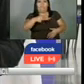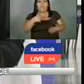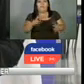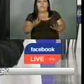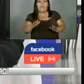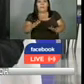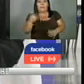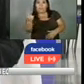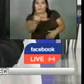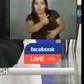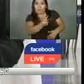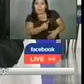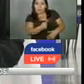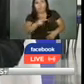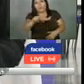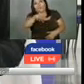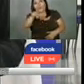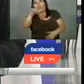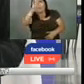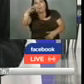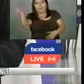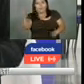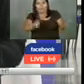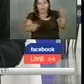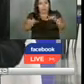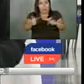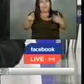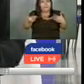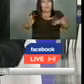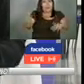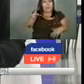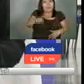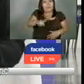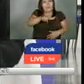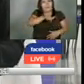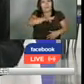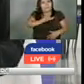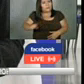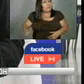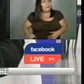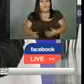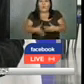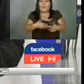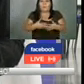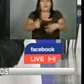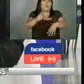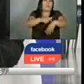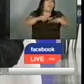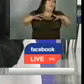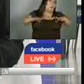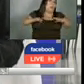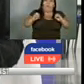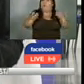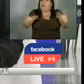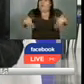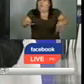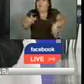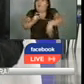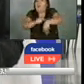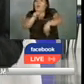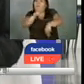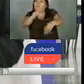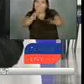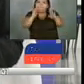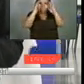personas con nacionales y extranjeros que están llegando a nuestro territorio independientemente sea vacación o no y esto es muy importante